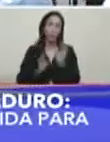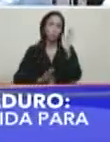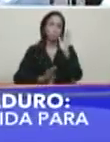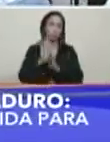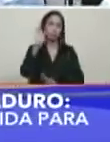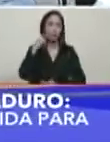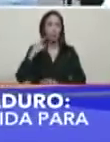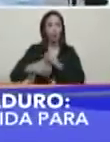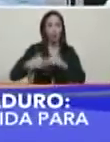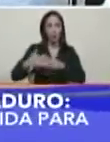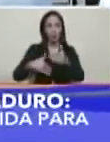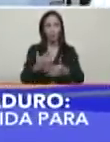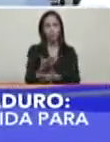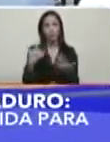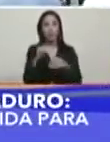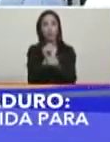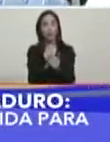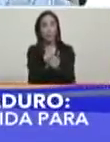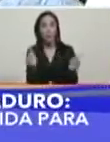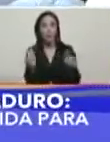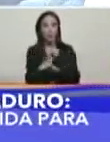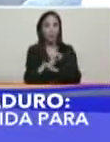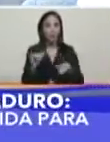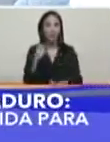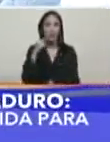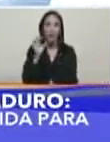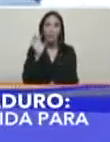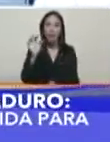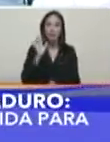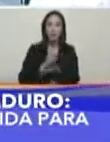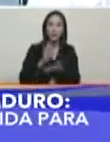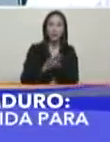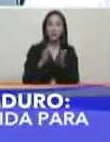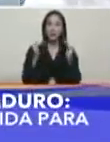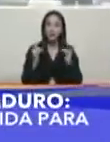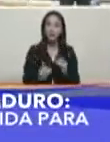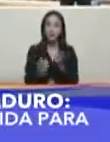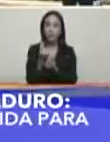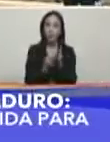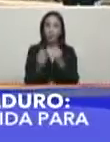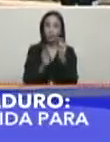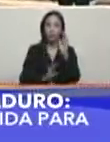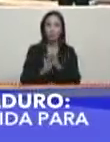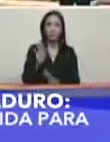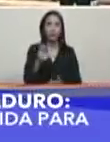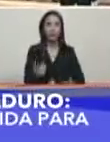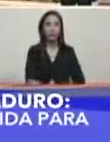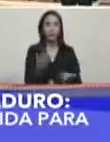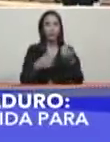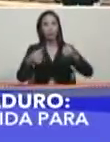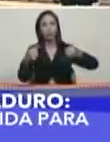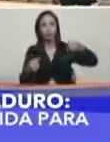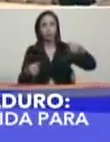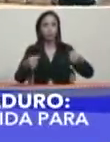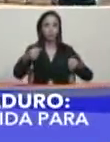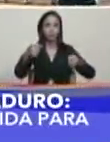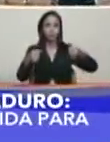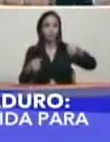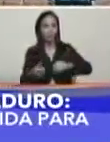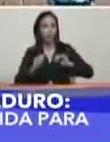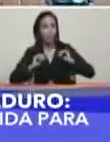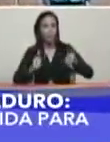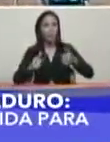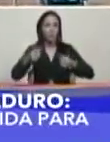para andar los caminos de la independencia, de la paz, de la prosperidad. A la cuenta de tres arranca el camión. Uno,